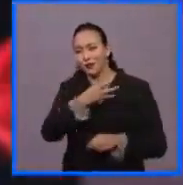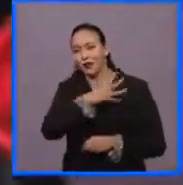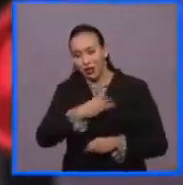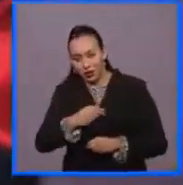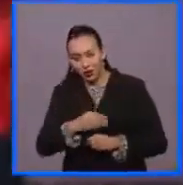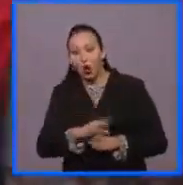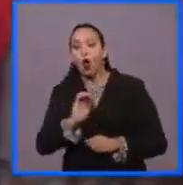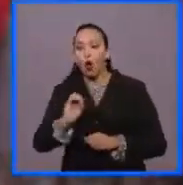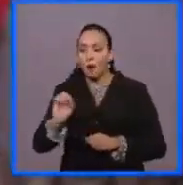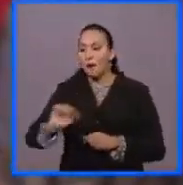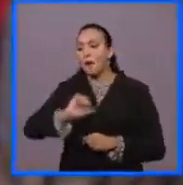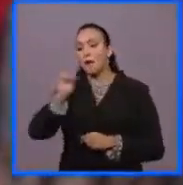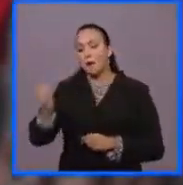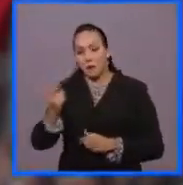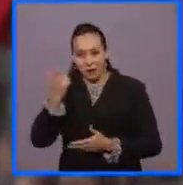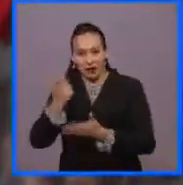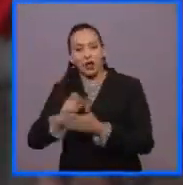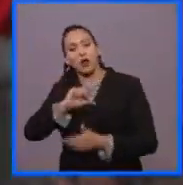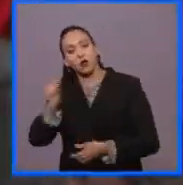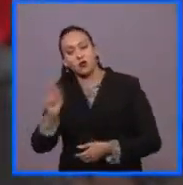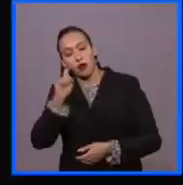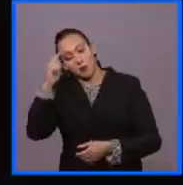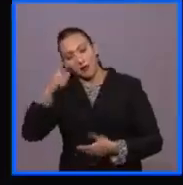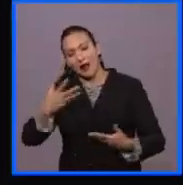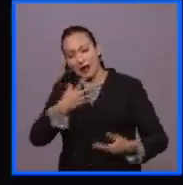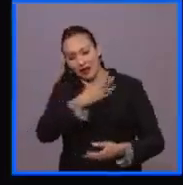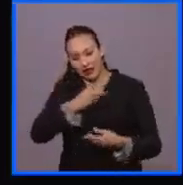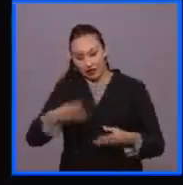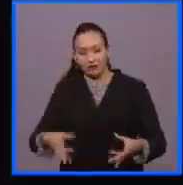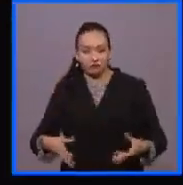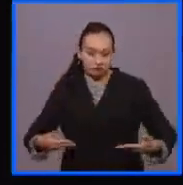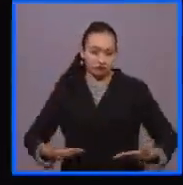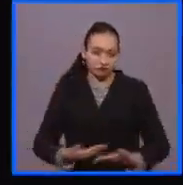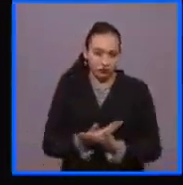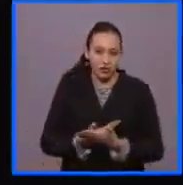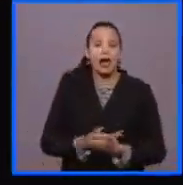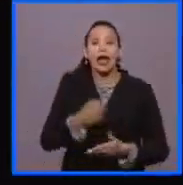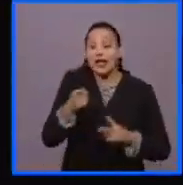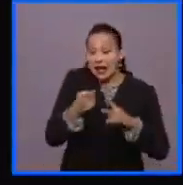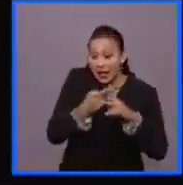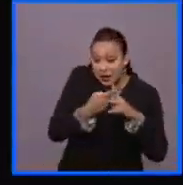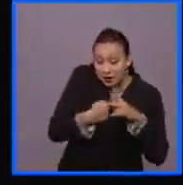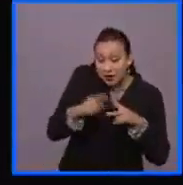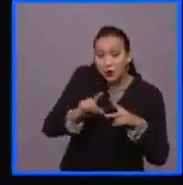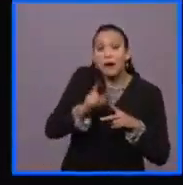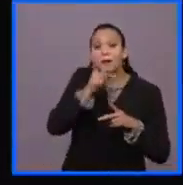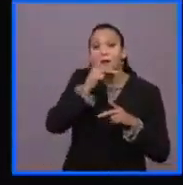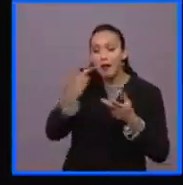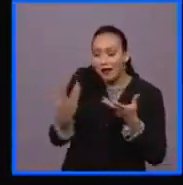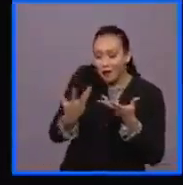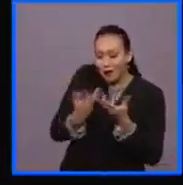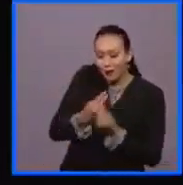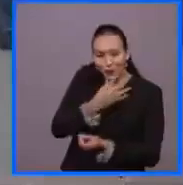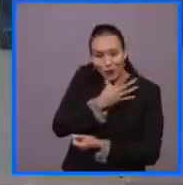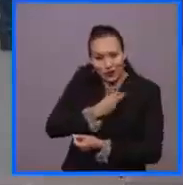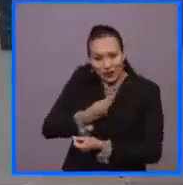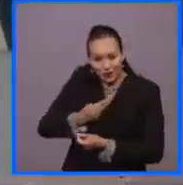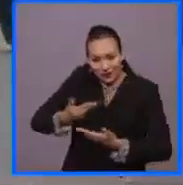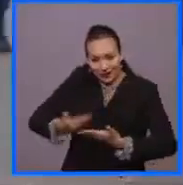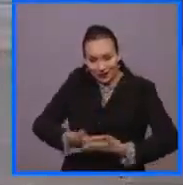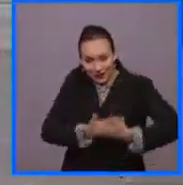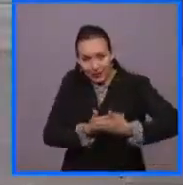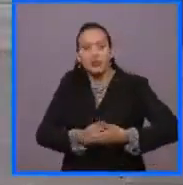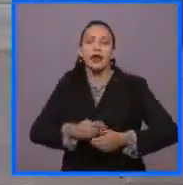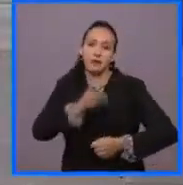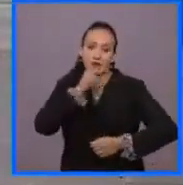puede ejercer a partir de que la hija o hijo se incorpora al núcleo familiar y dentro de los 9 meses posteriores.